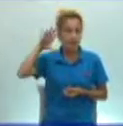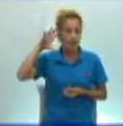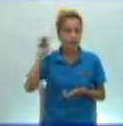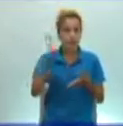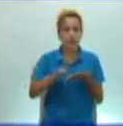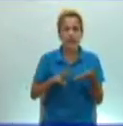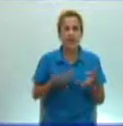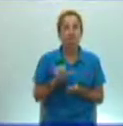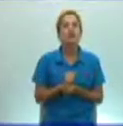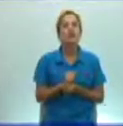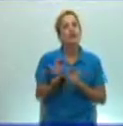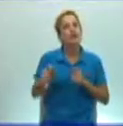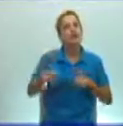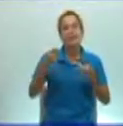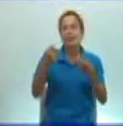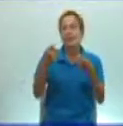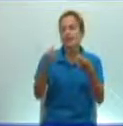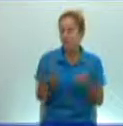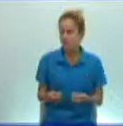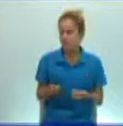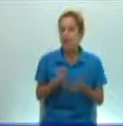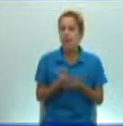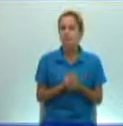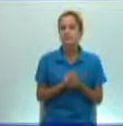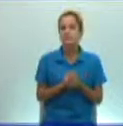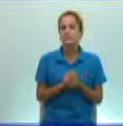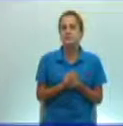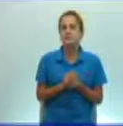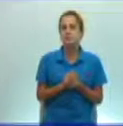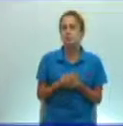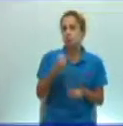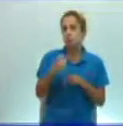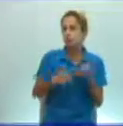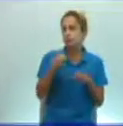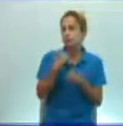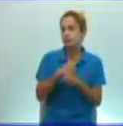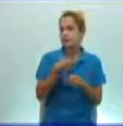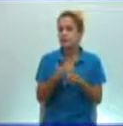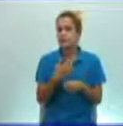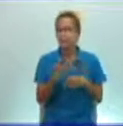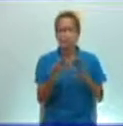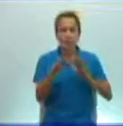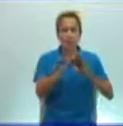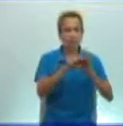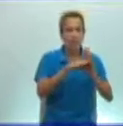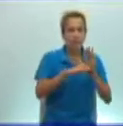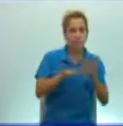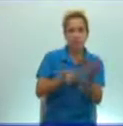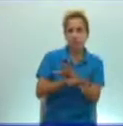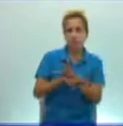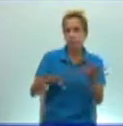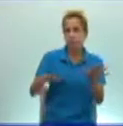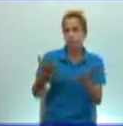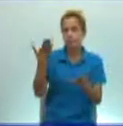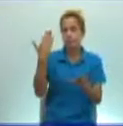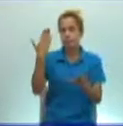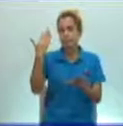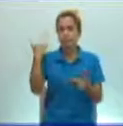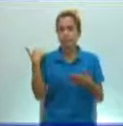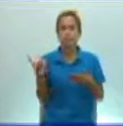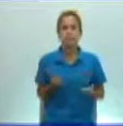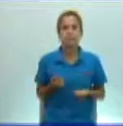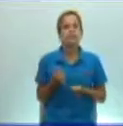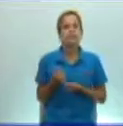lectora, les proponemos realizarlo utilizando el procedimiento que ya en emisiones anteriores